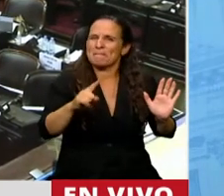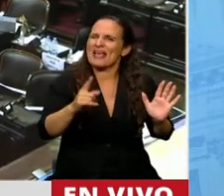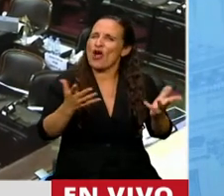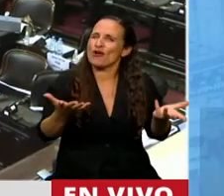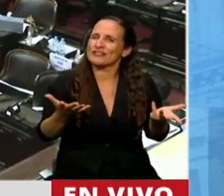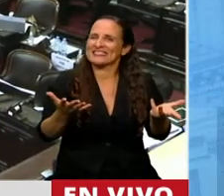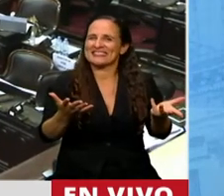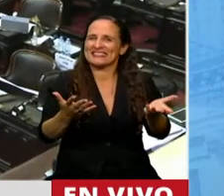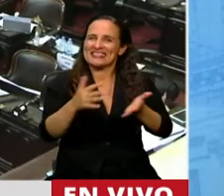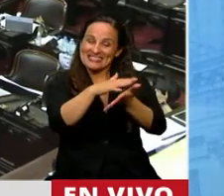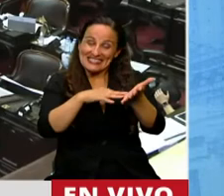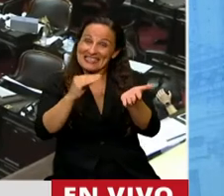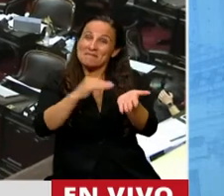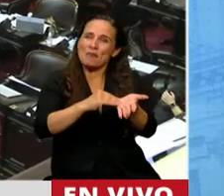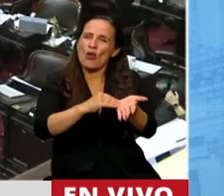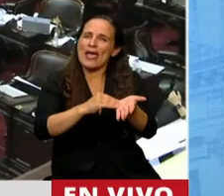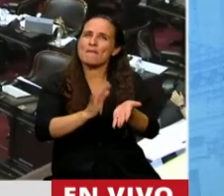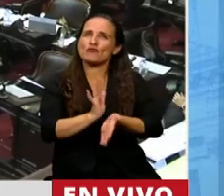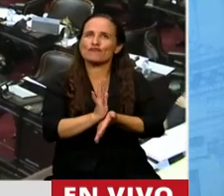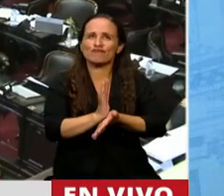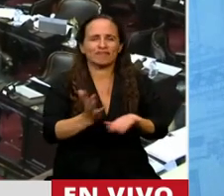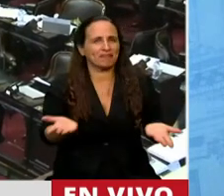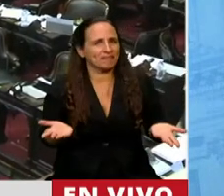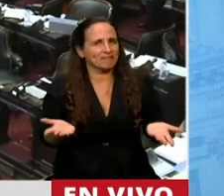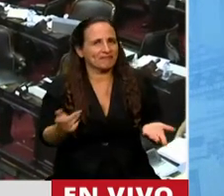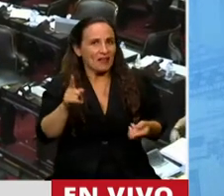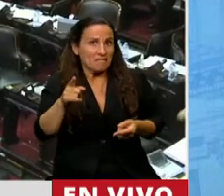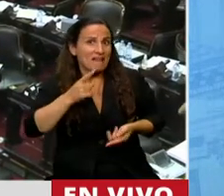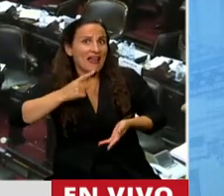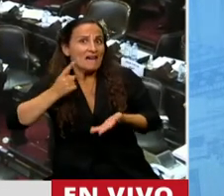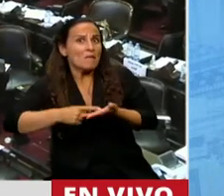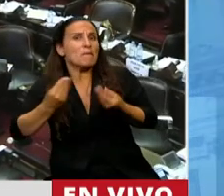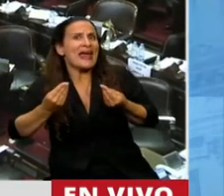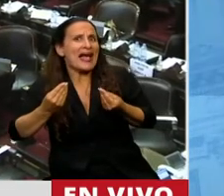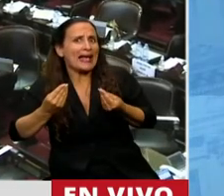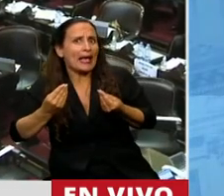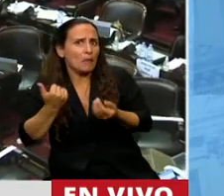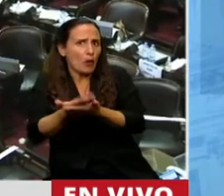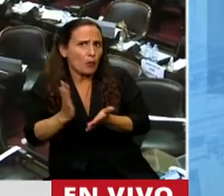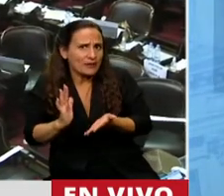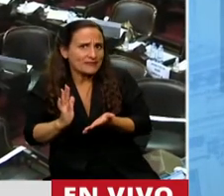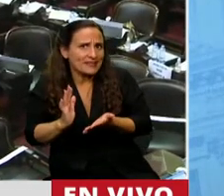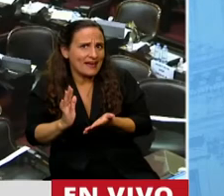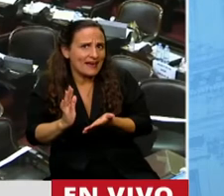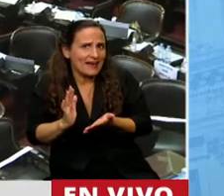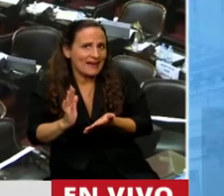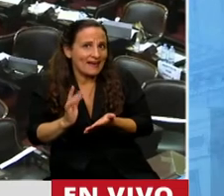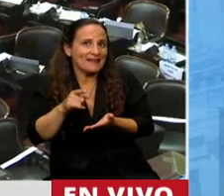que desluce de alguna manera la intención primigenia que hubo respecto de lo que